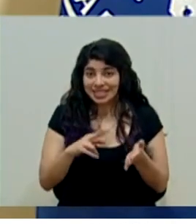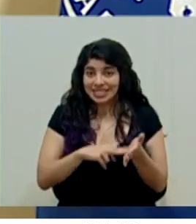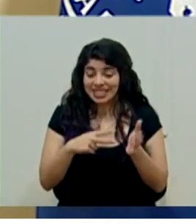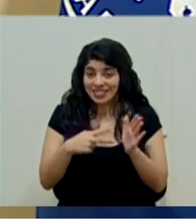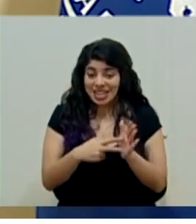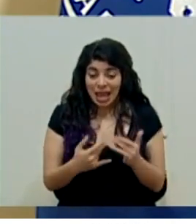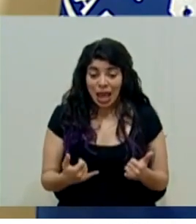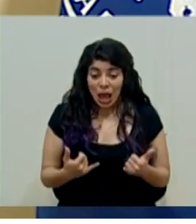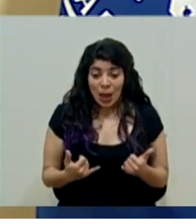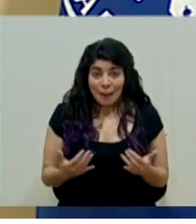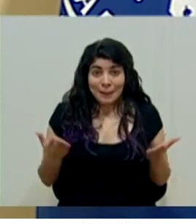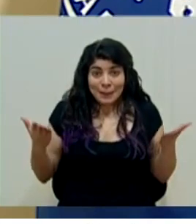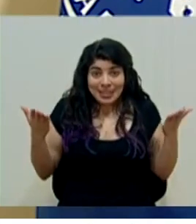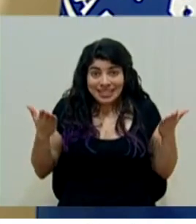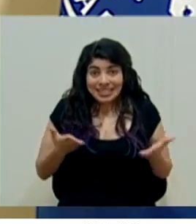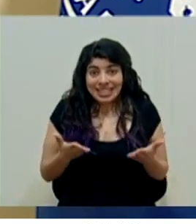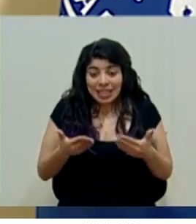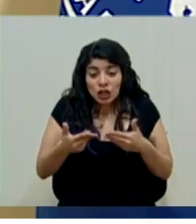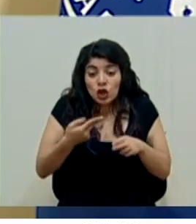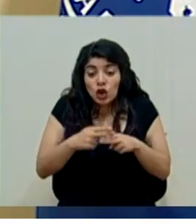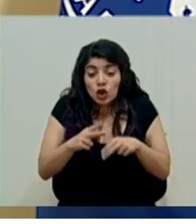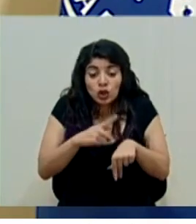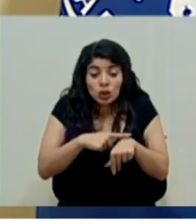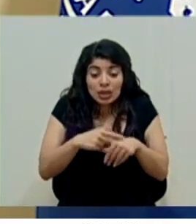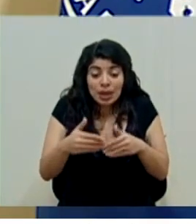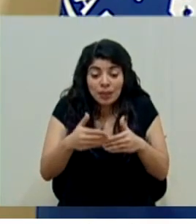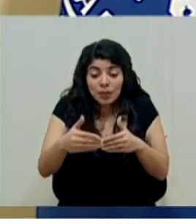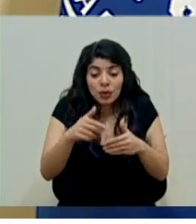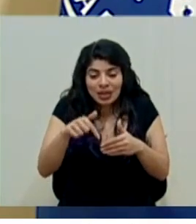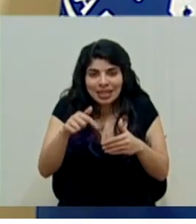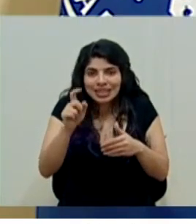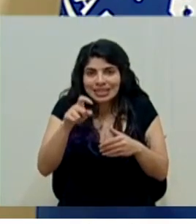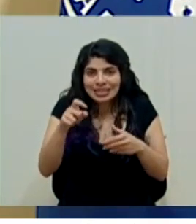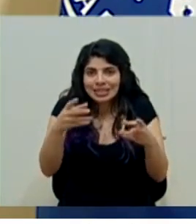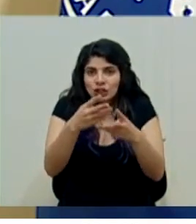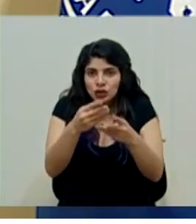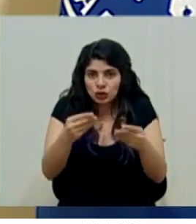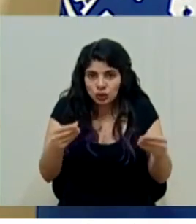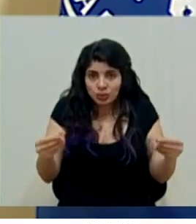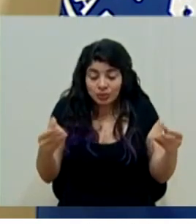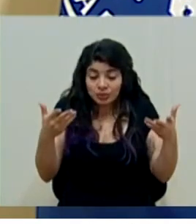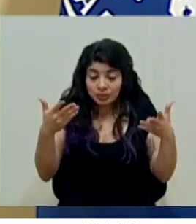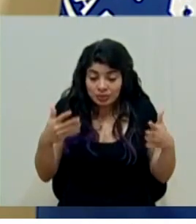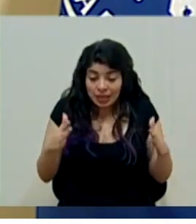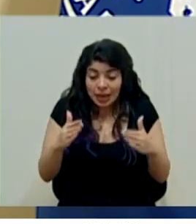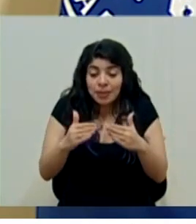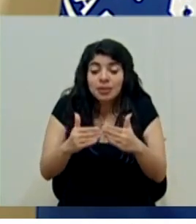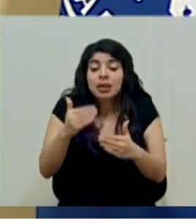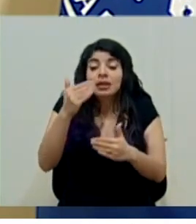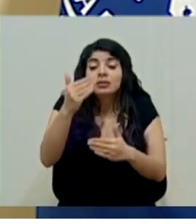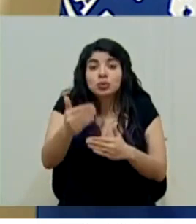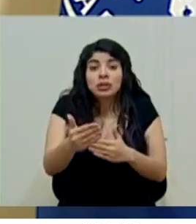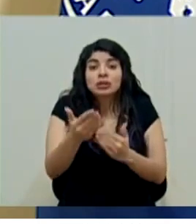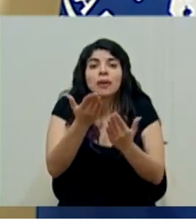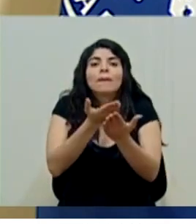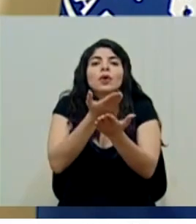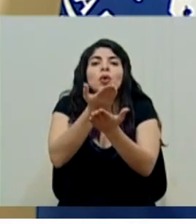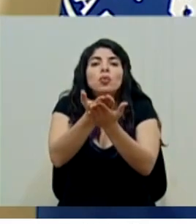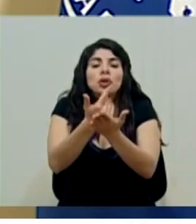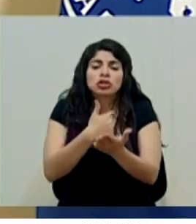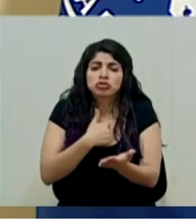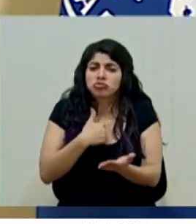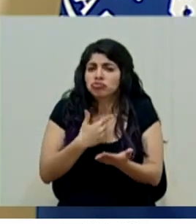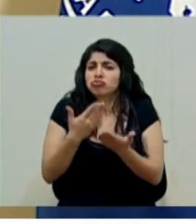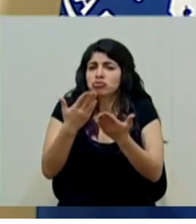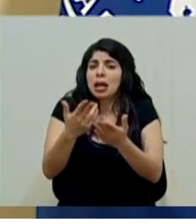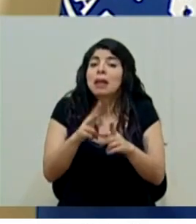presente, inmediato, cercano. Y después, en efecto, la propuesta, yo concedo